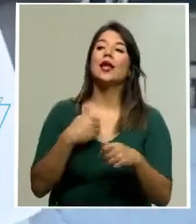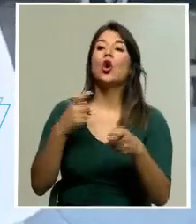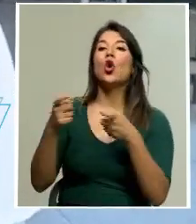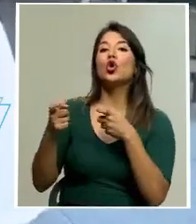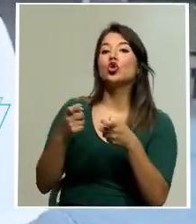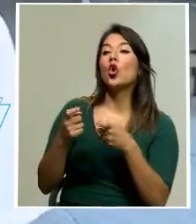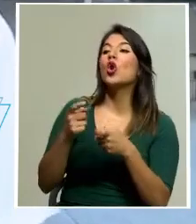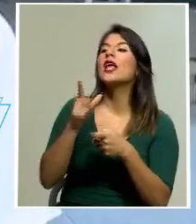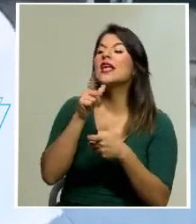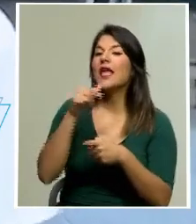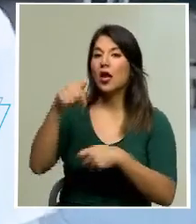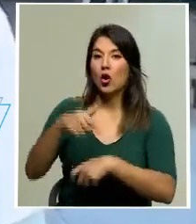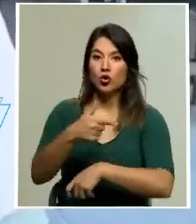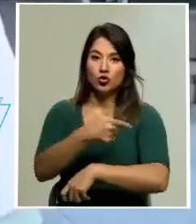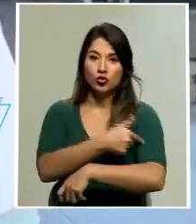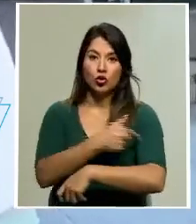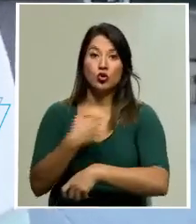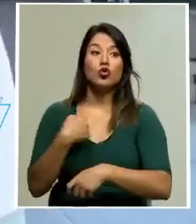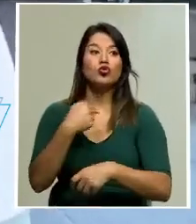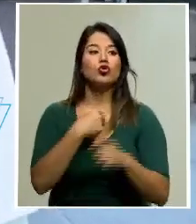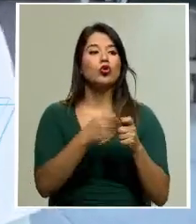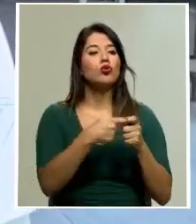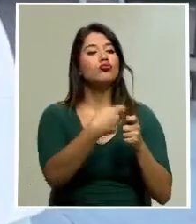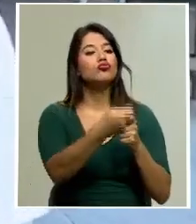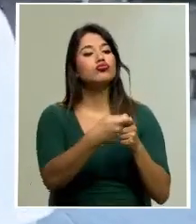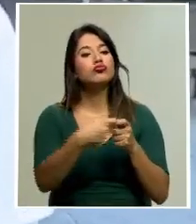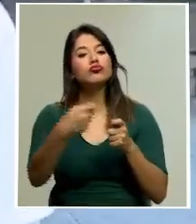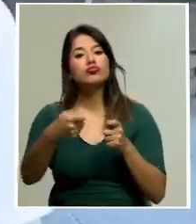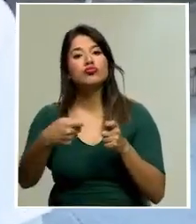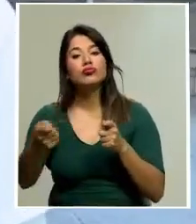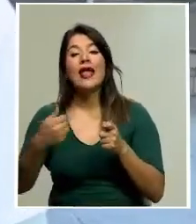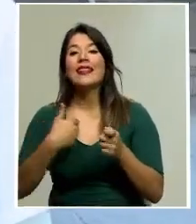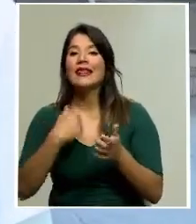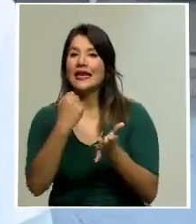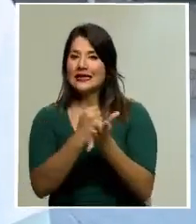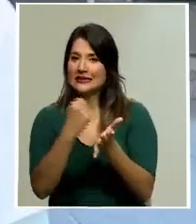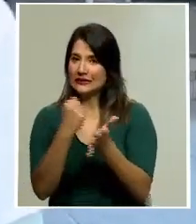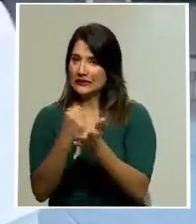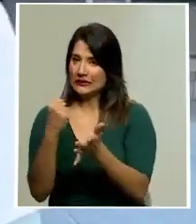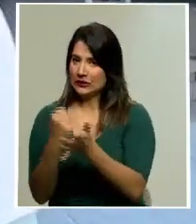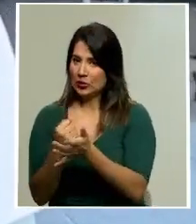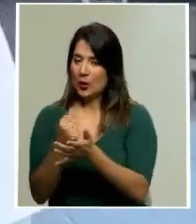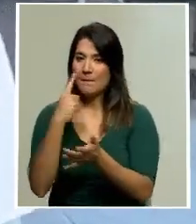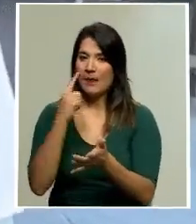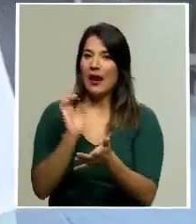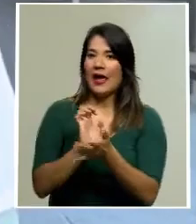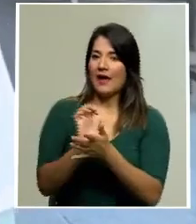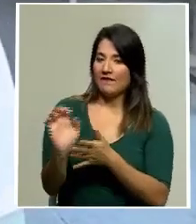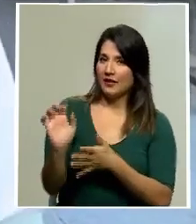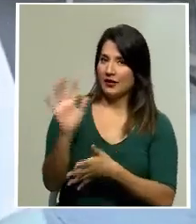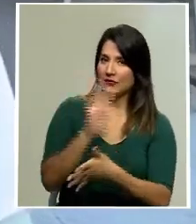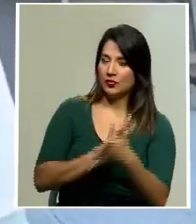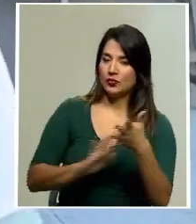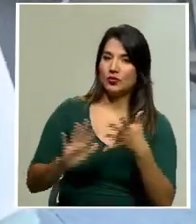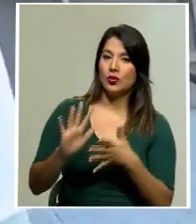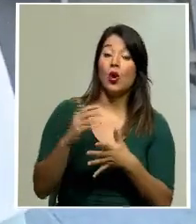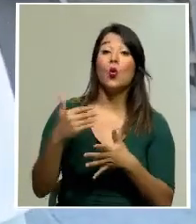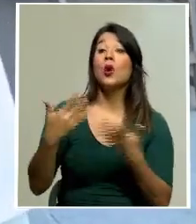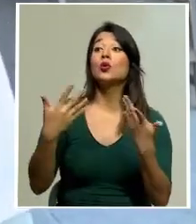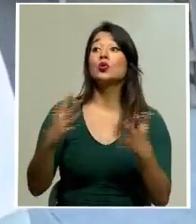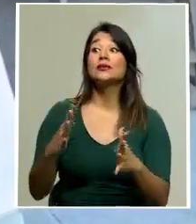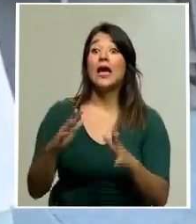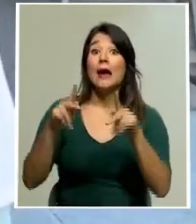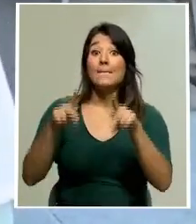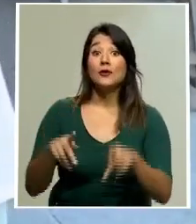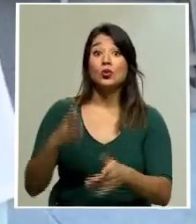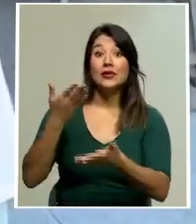fichas, las cuales van debidamente selladas para evitar también alguna anormalidad, ¿verdad?, a la hora de entregar los números, y una vez que llegan aquí las